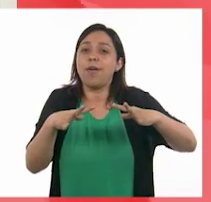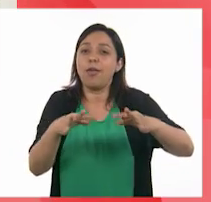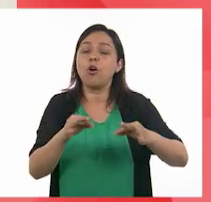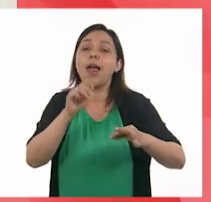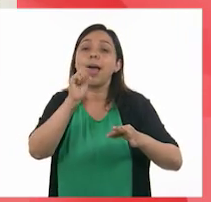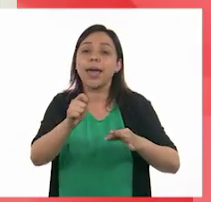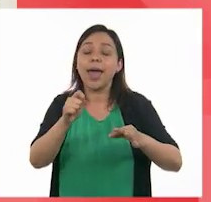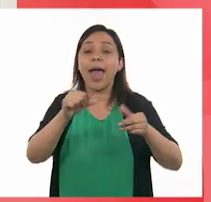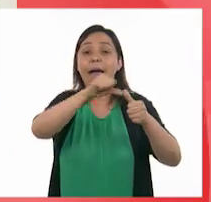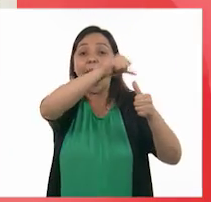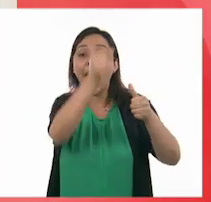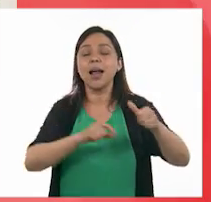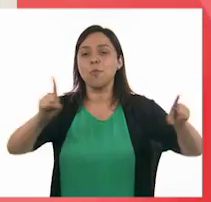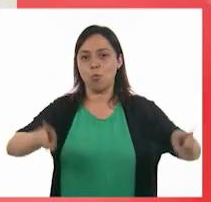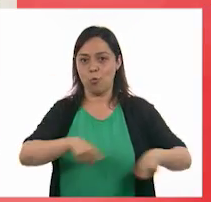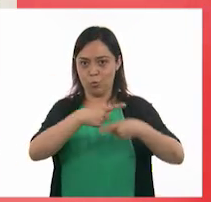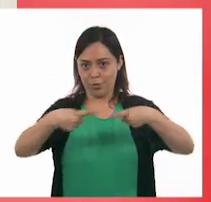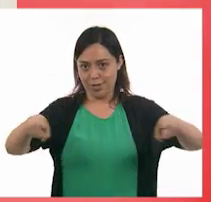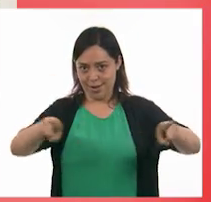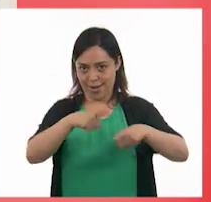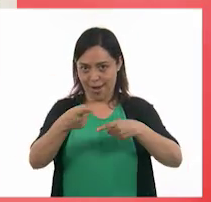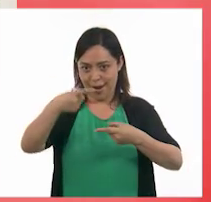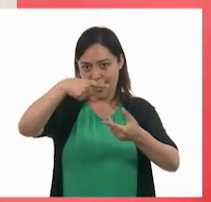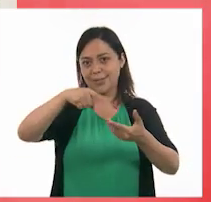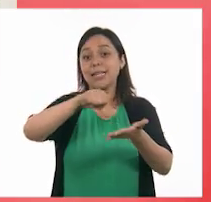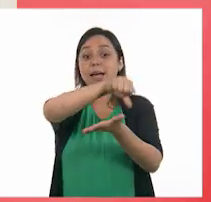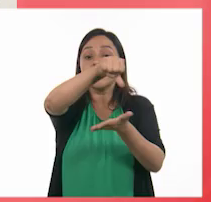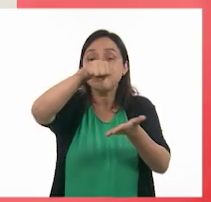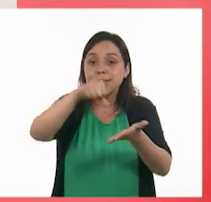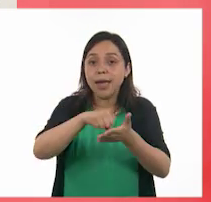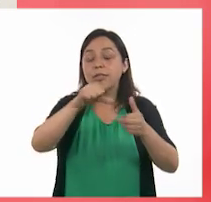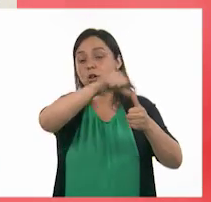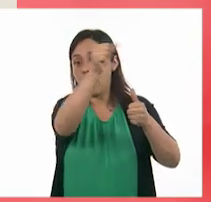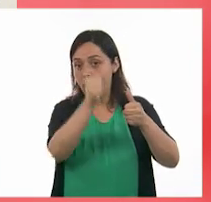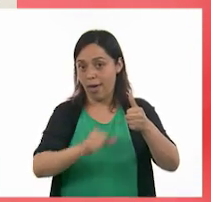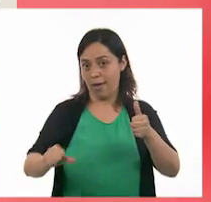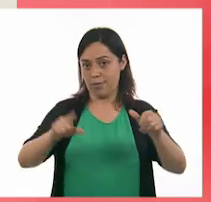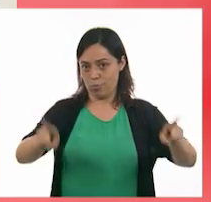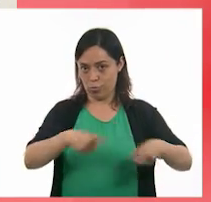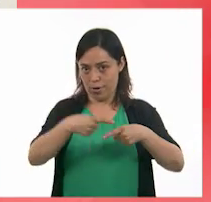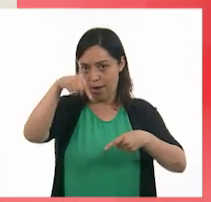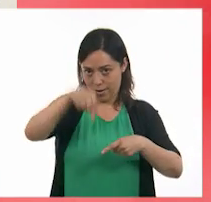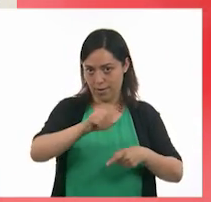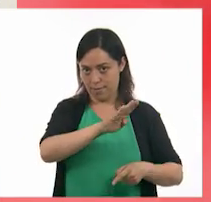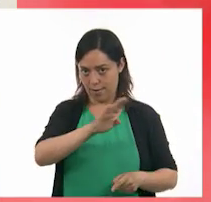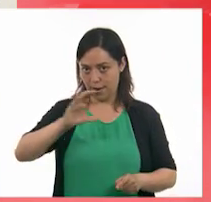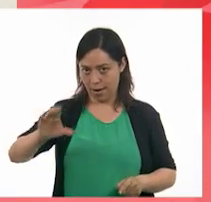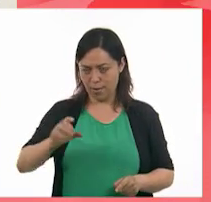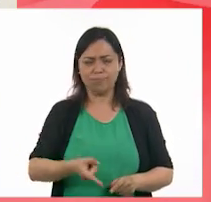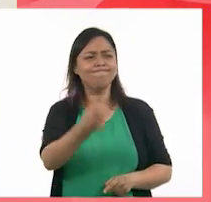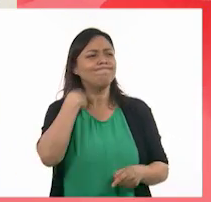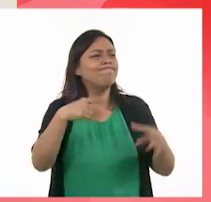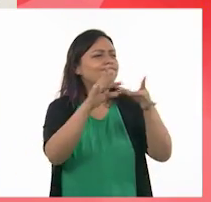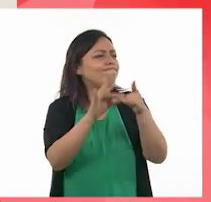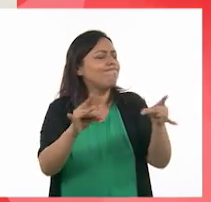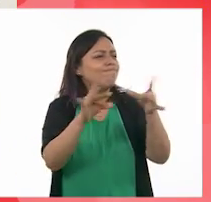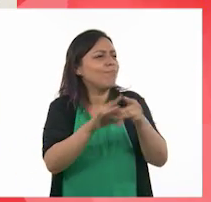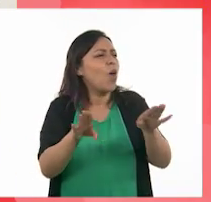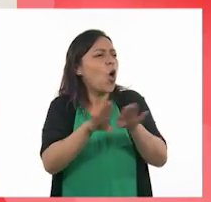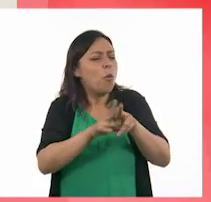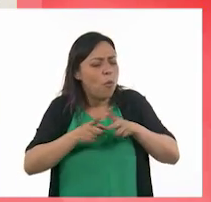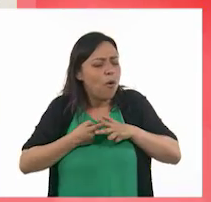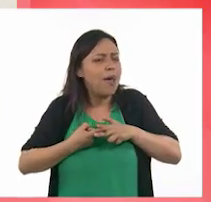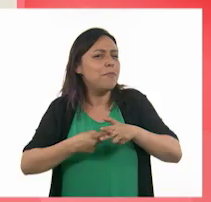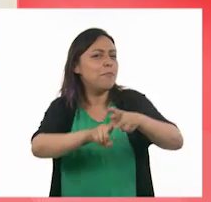de Artes Musicales, del Centro de Artes Musicales aquí en Baja California. Platíquenos cómo nace esta